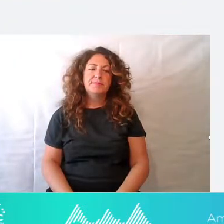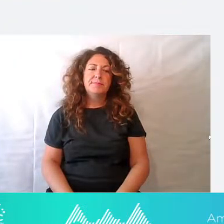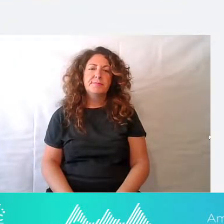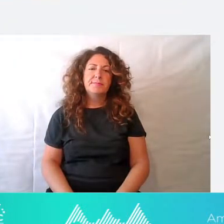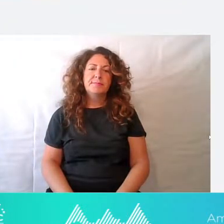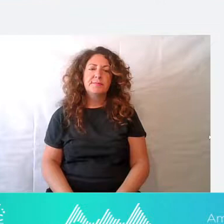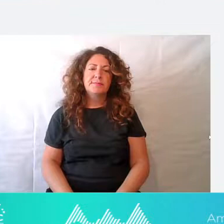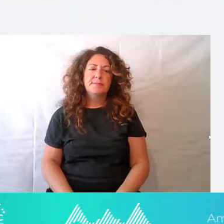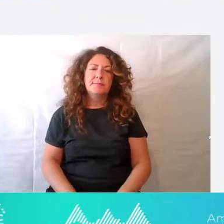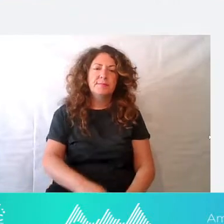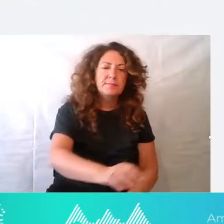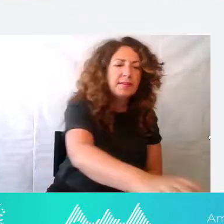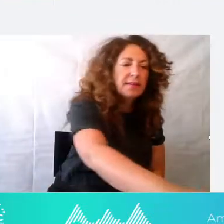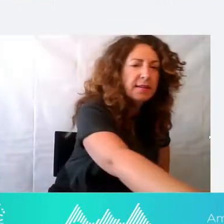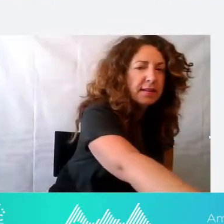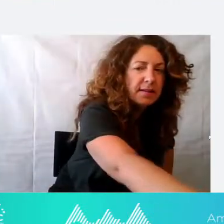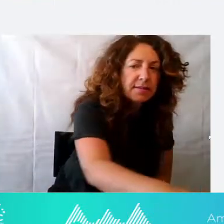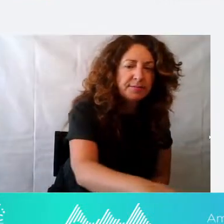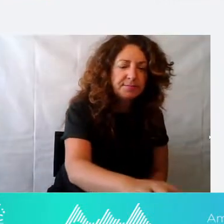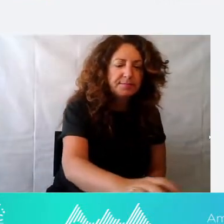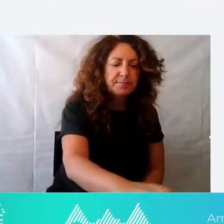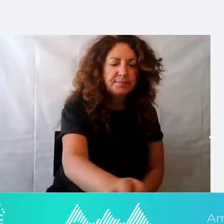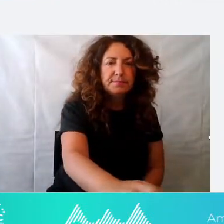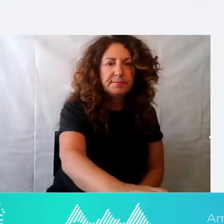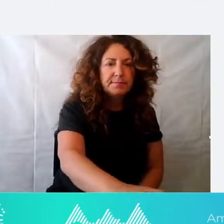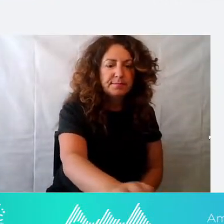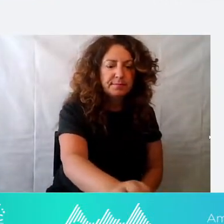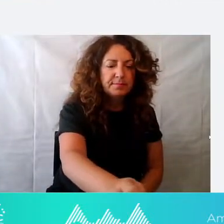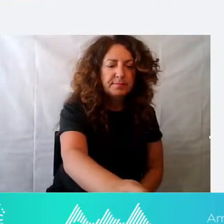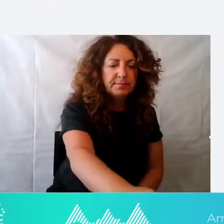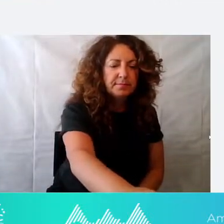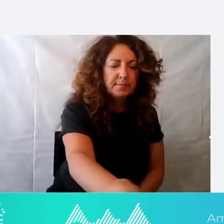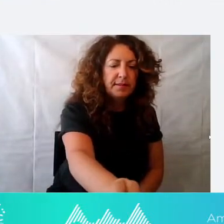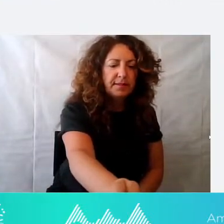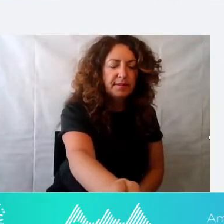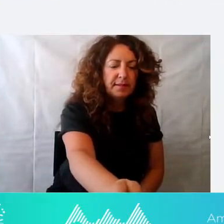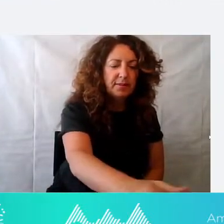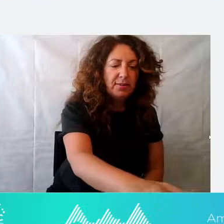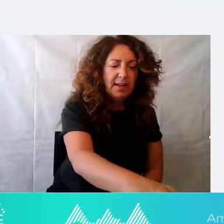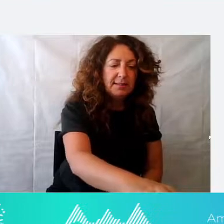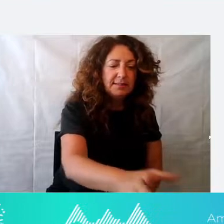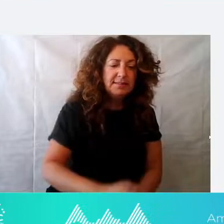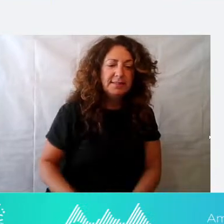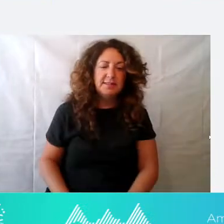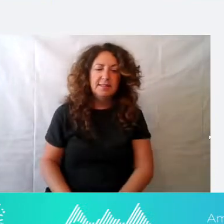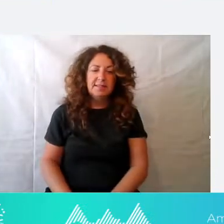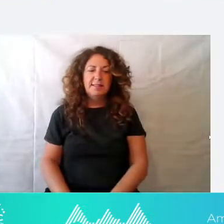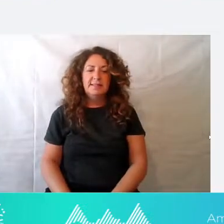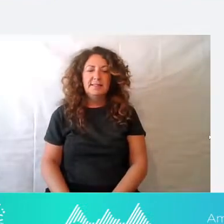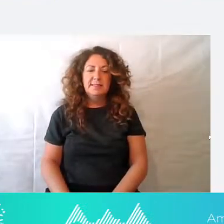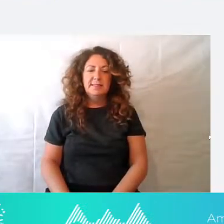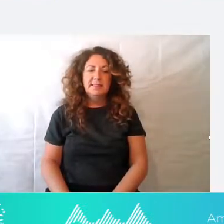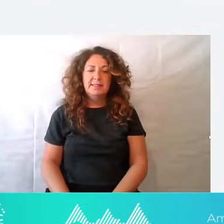en innovación cuéntanos cómo es la estrategia de samsung en este ámbito y creo que traías un vídeo sobre un proyecto en concreto que